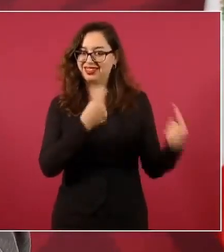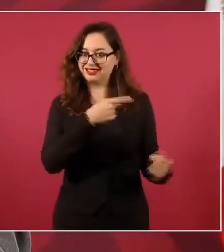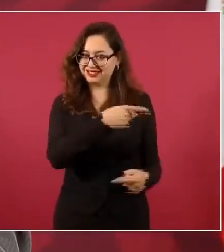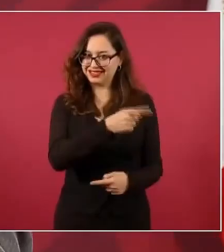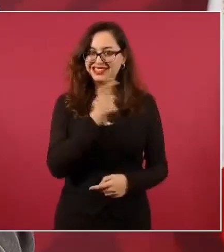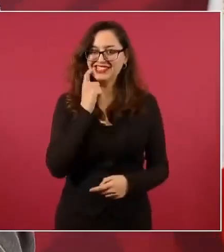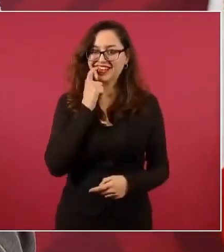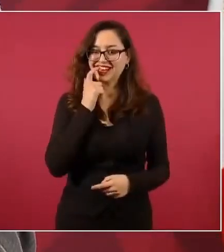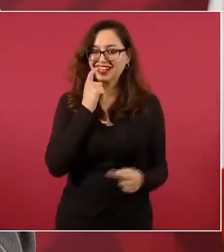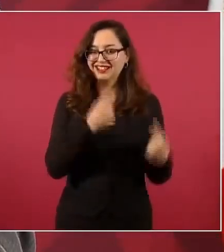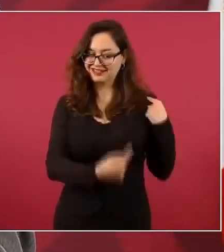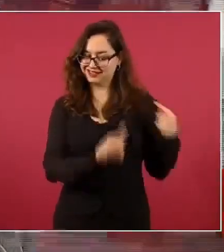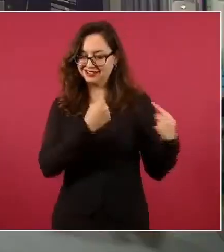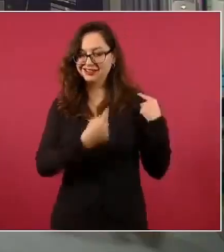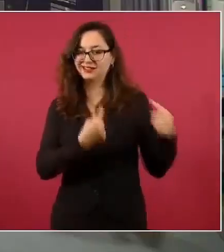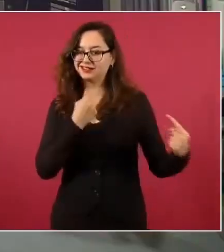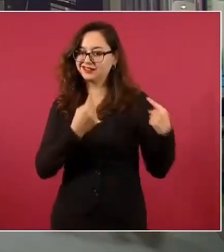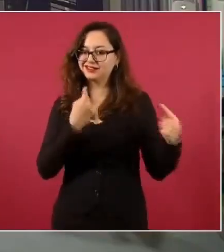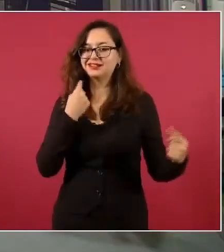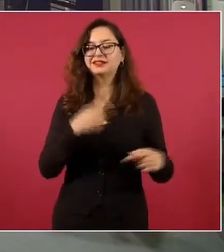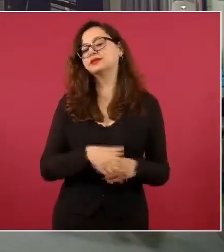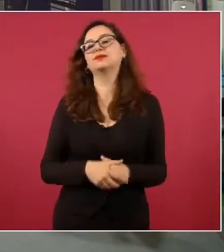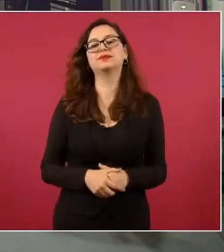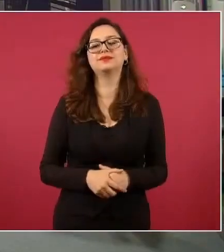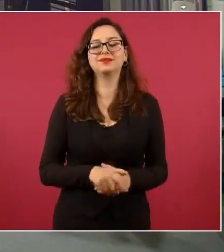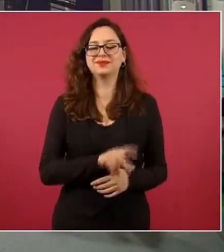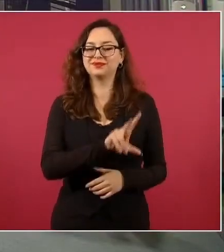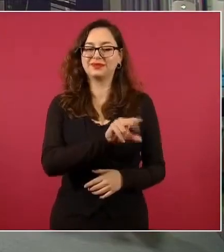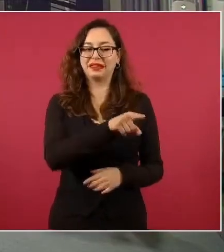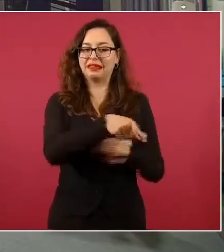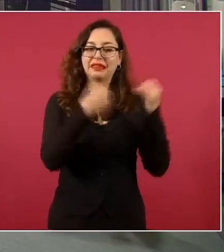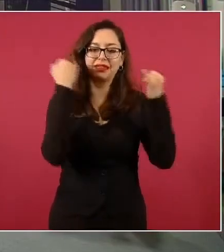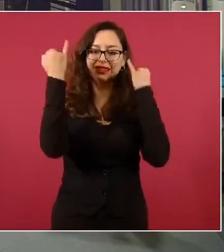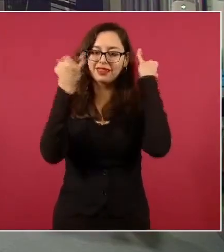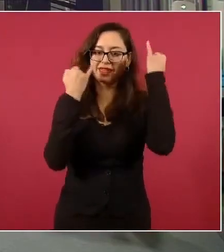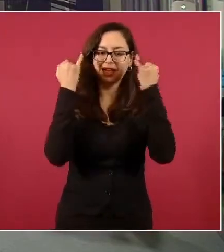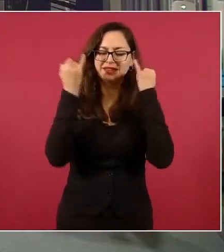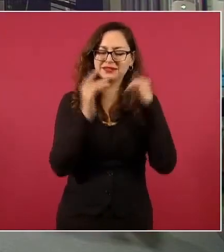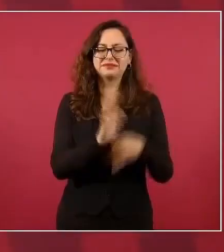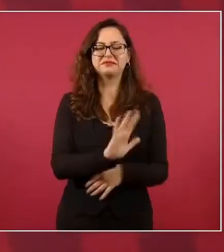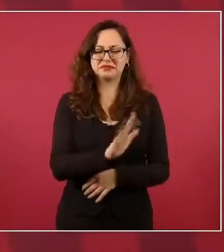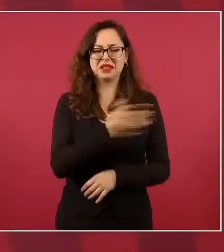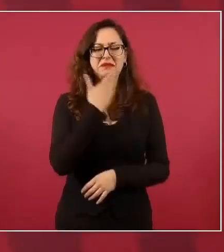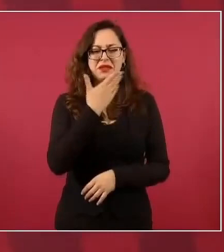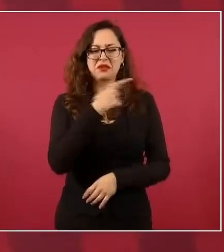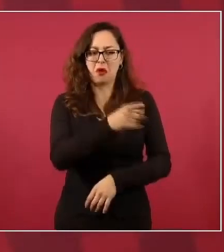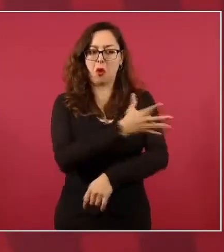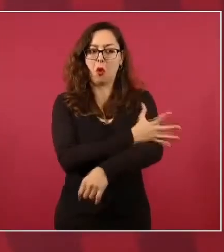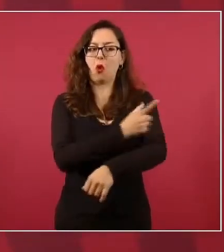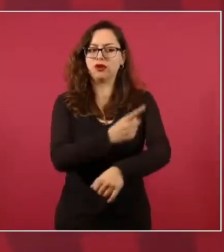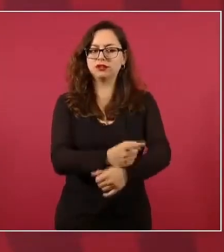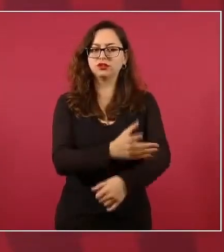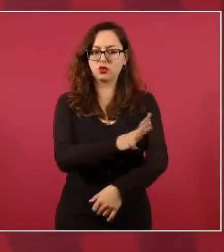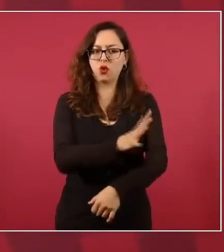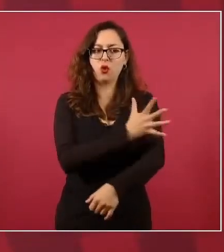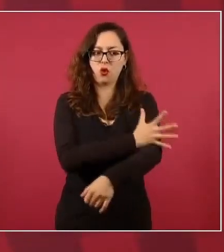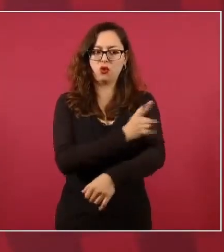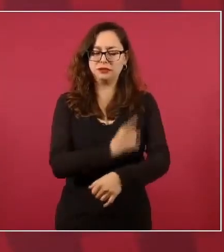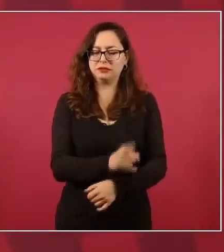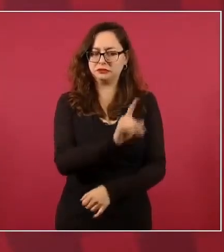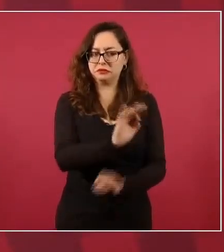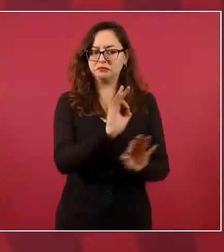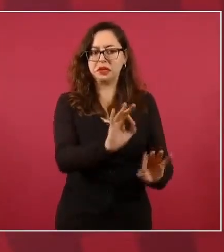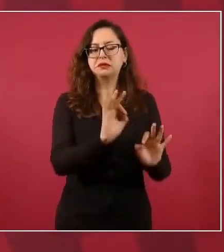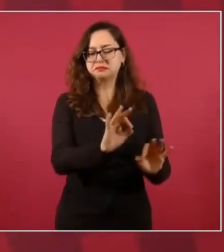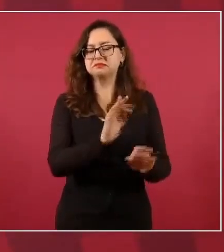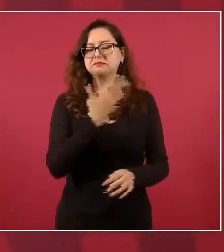de los de antes, pero los prefiero a los Riva Palacio y